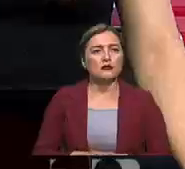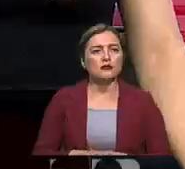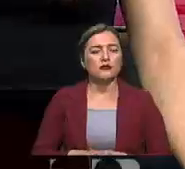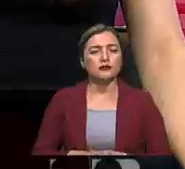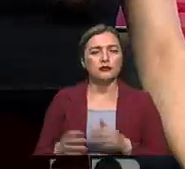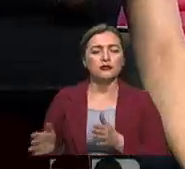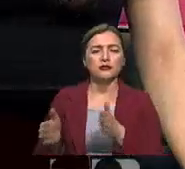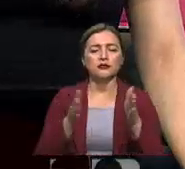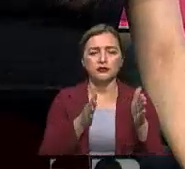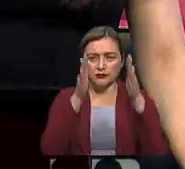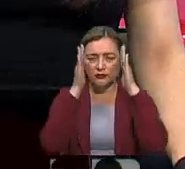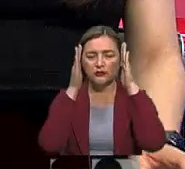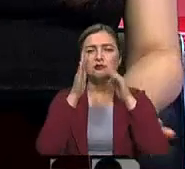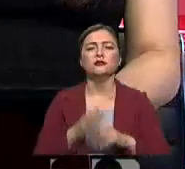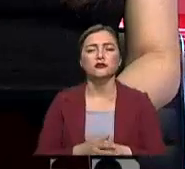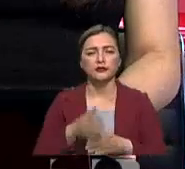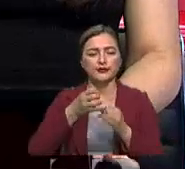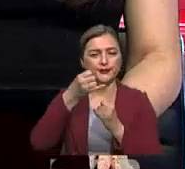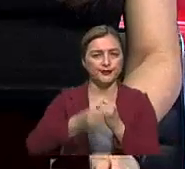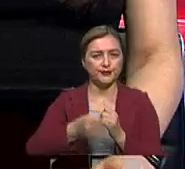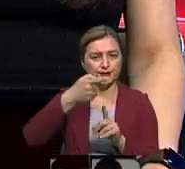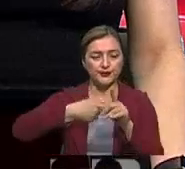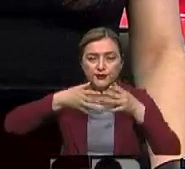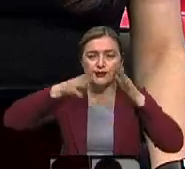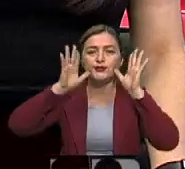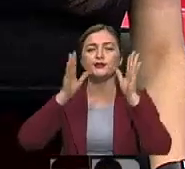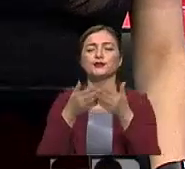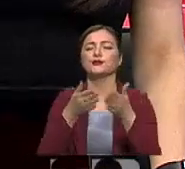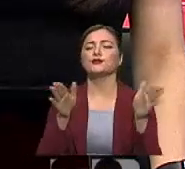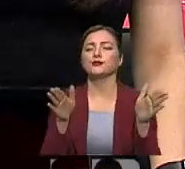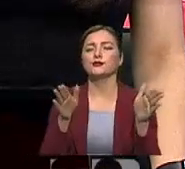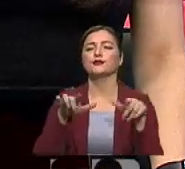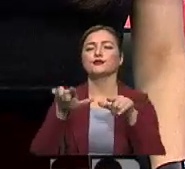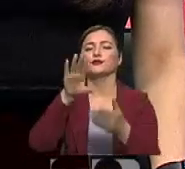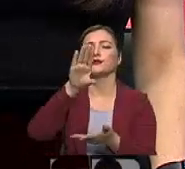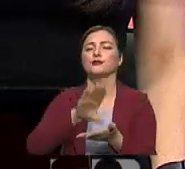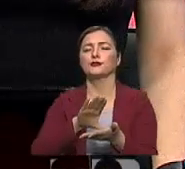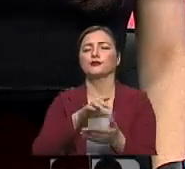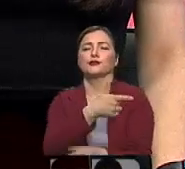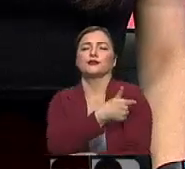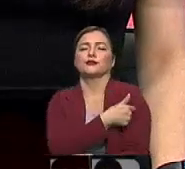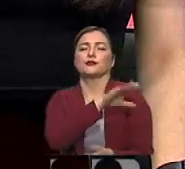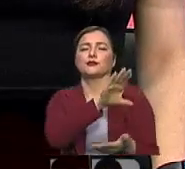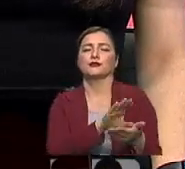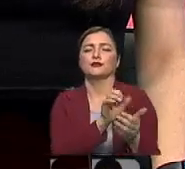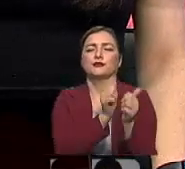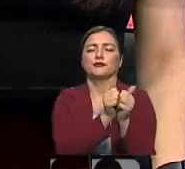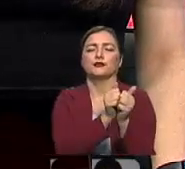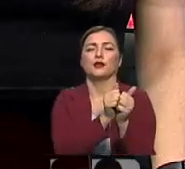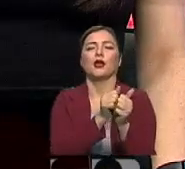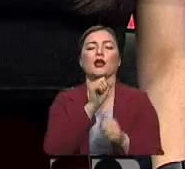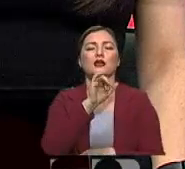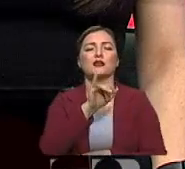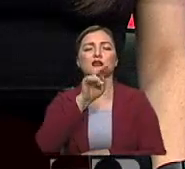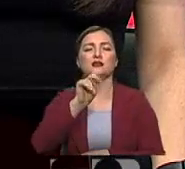horas. Y preste mucha atención porque hasta finales de diciembre estará habilitado como punto de vacunación fijo el Centro Deportivo